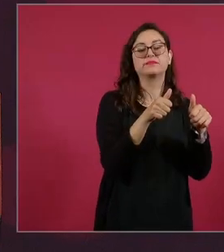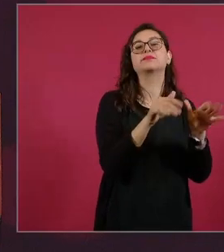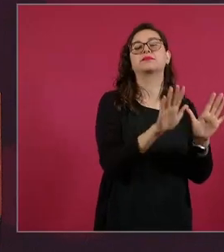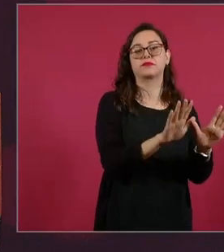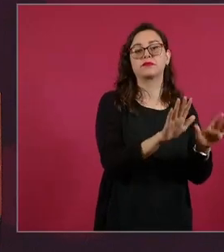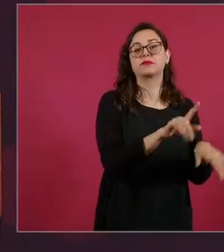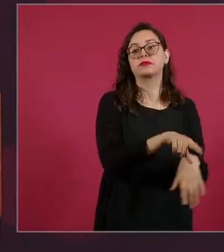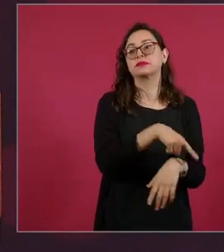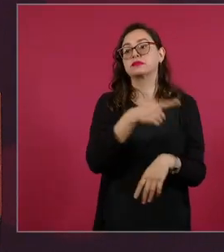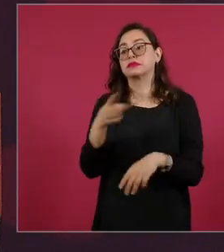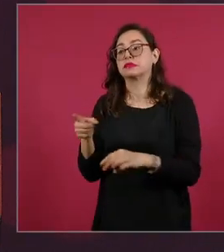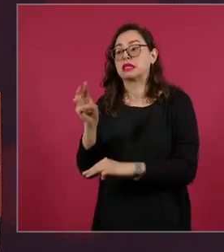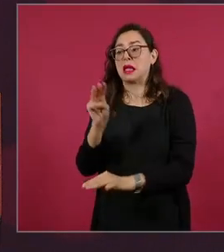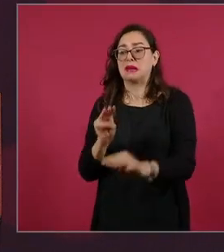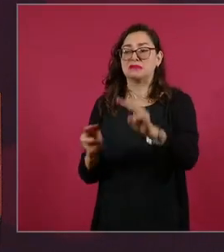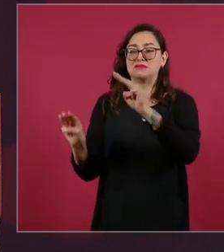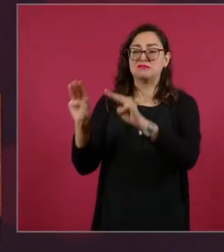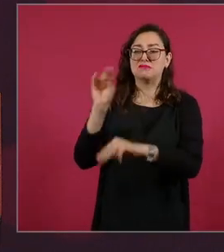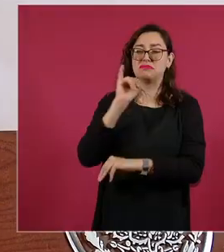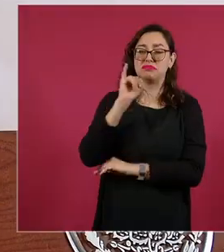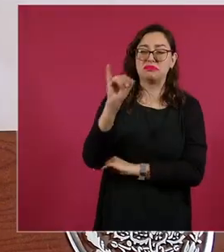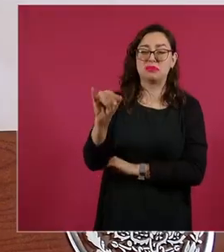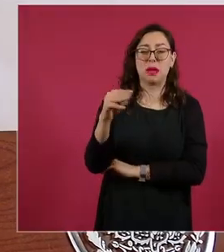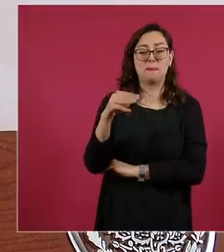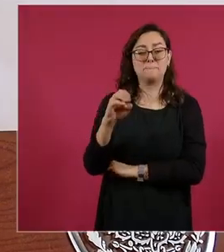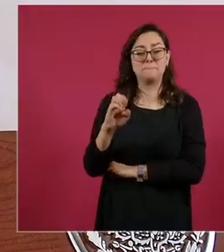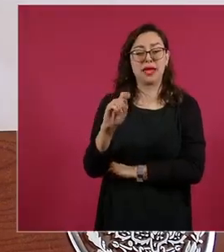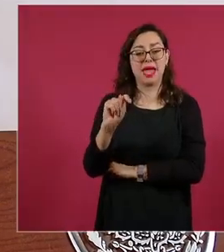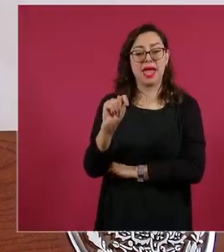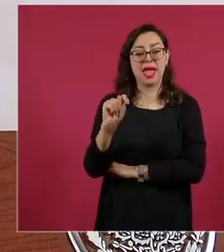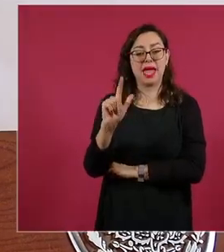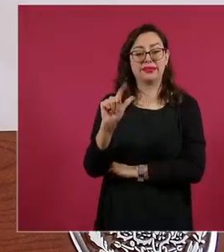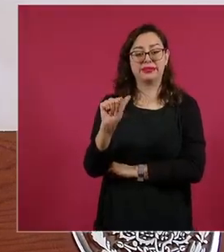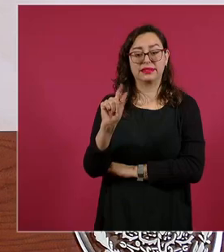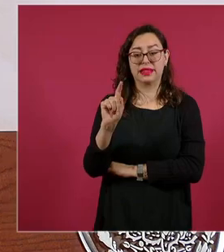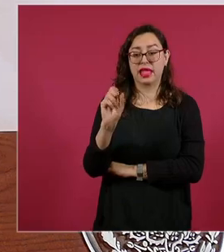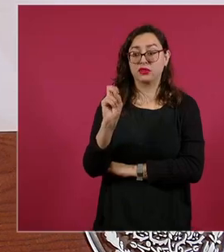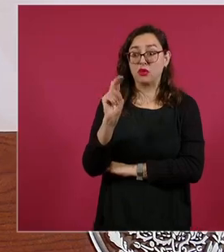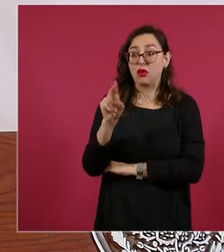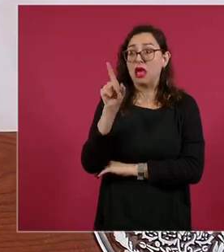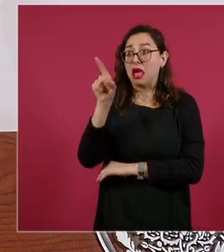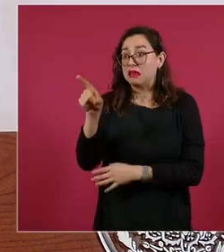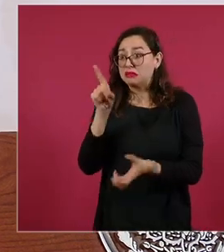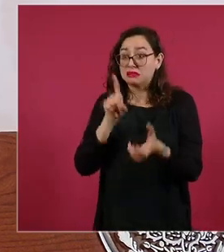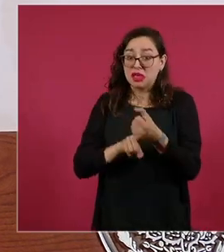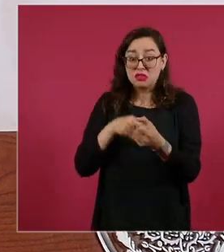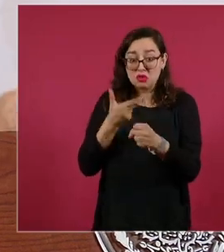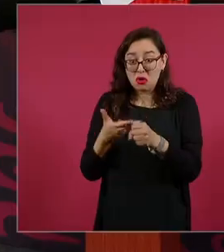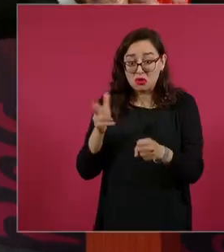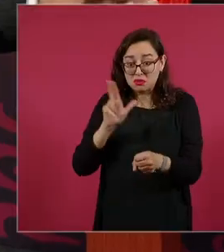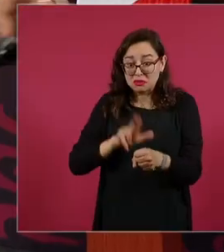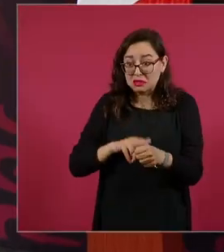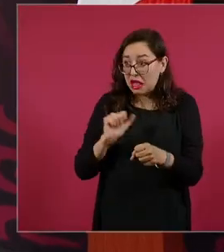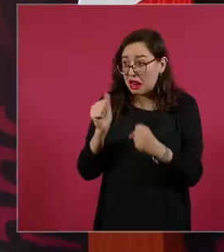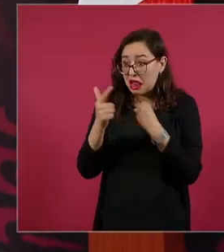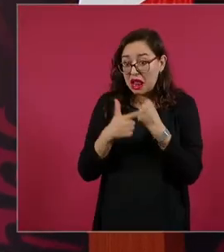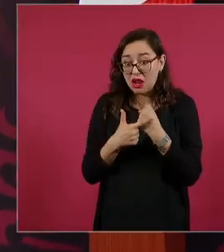sino en Metlatono ahí no hay una clínica seguro del Issste